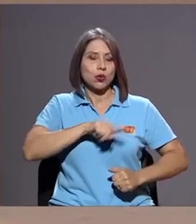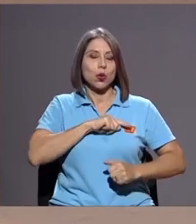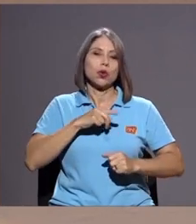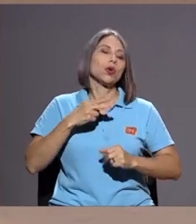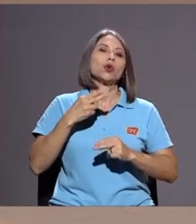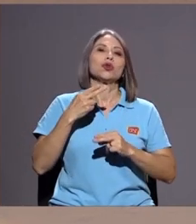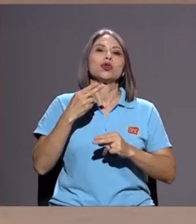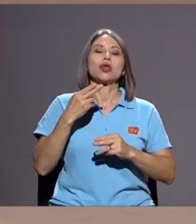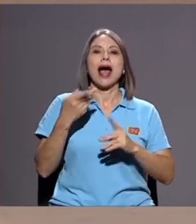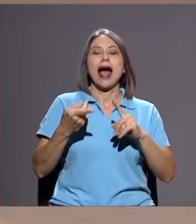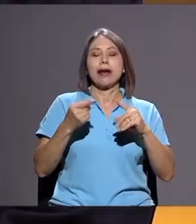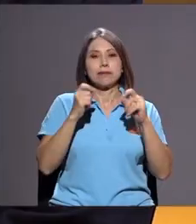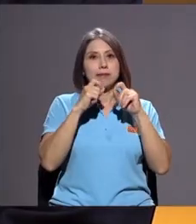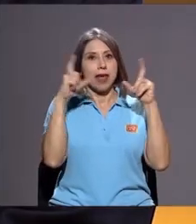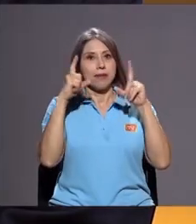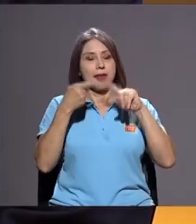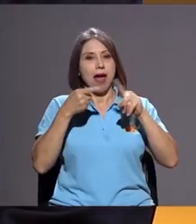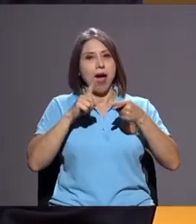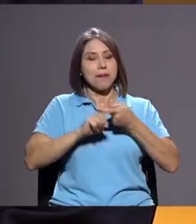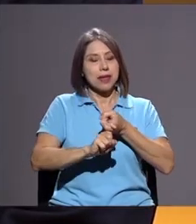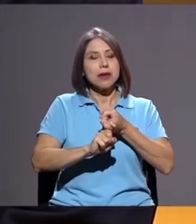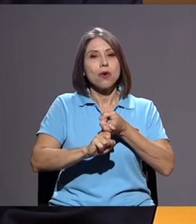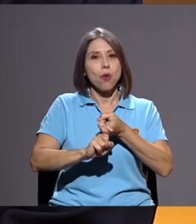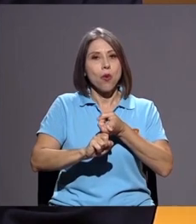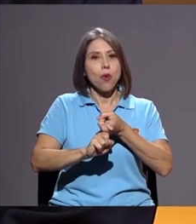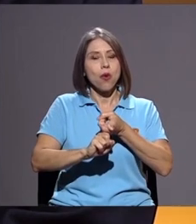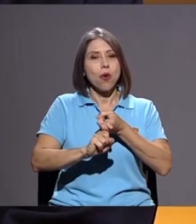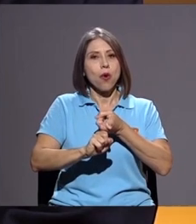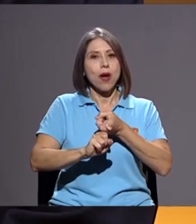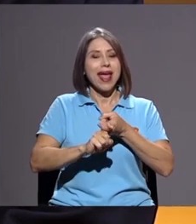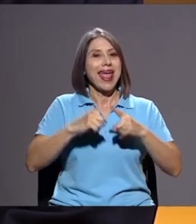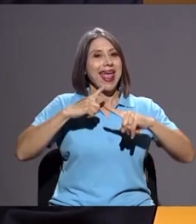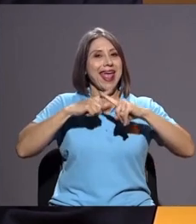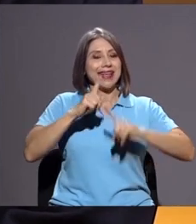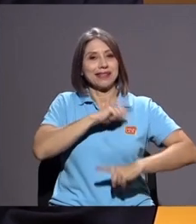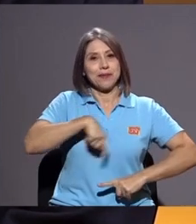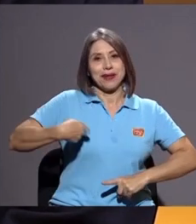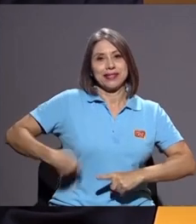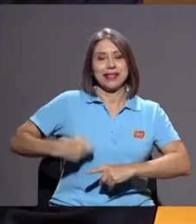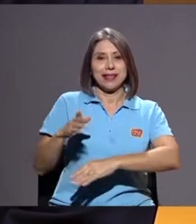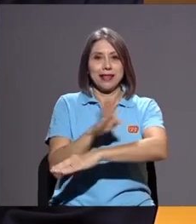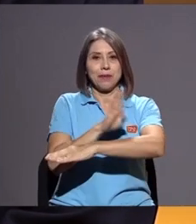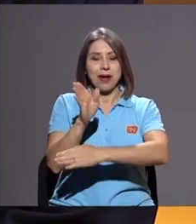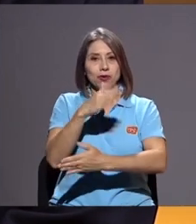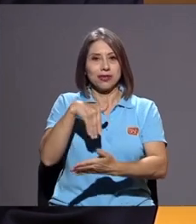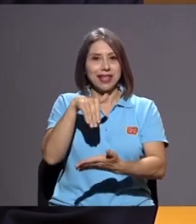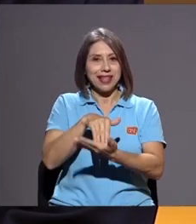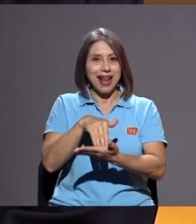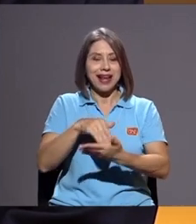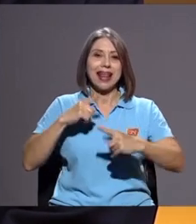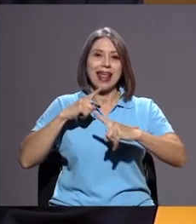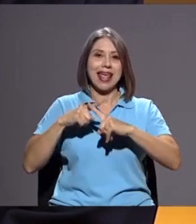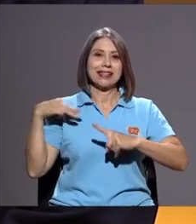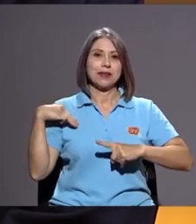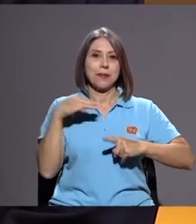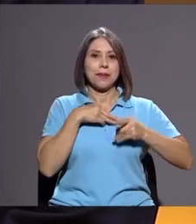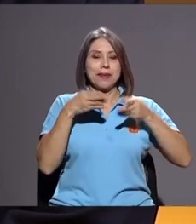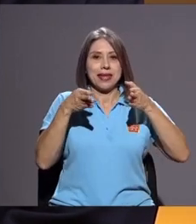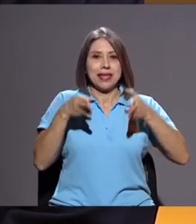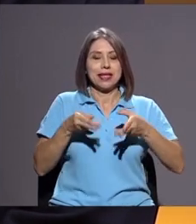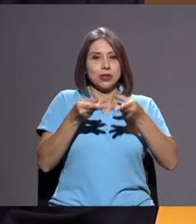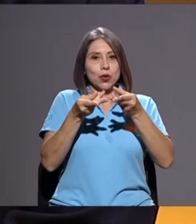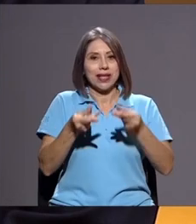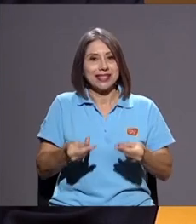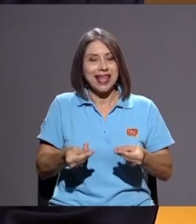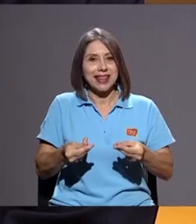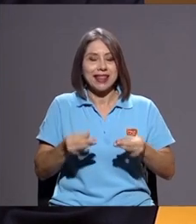mi admirado amigo el expresidente del banco central al exministro de hacienda